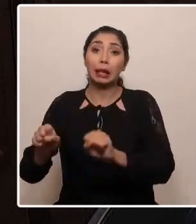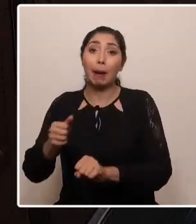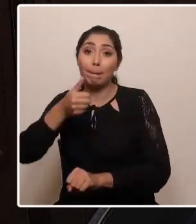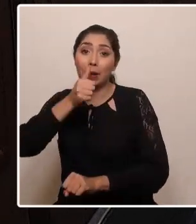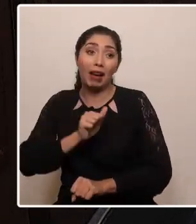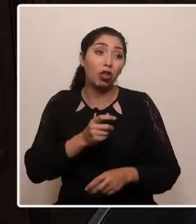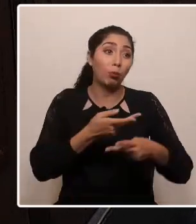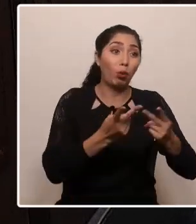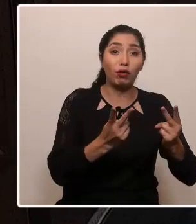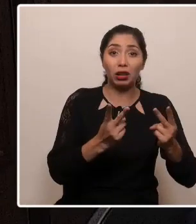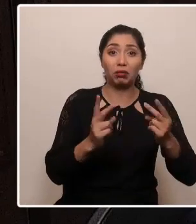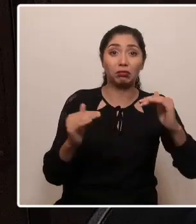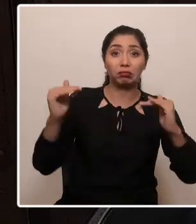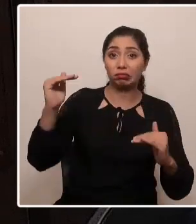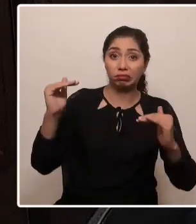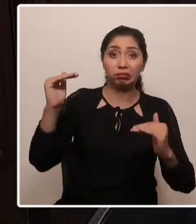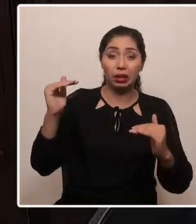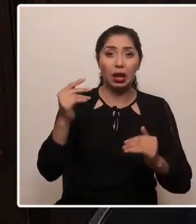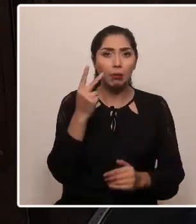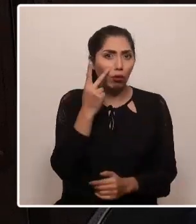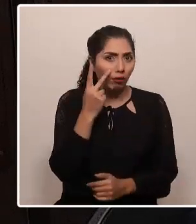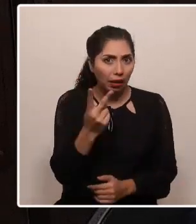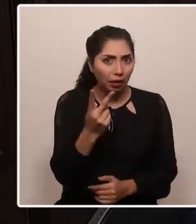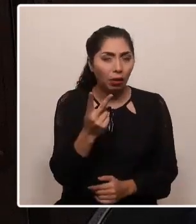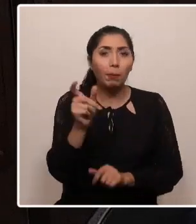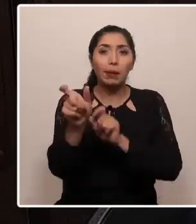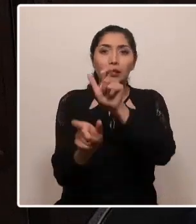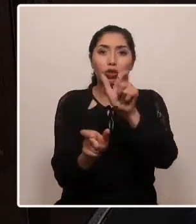hemos visto en muchos casos que las personas mueren